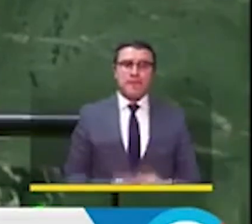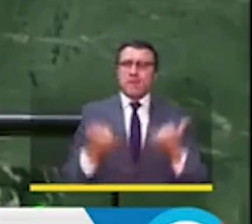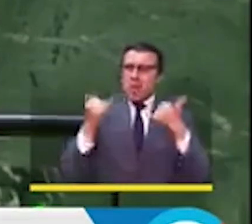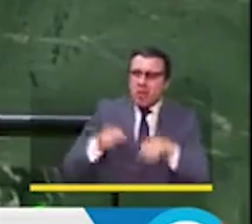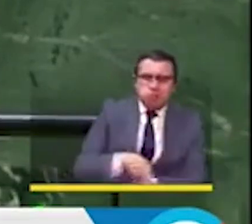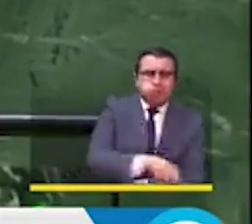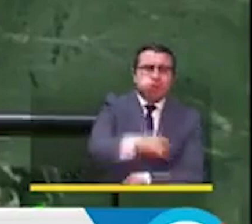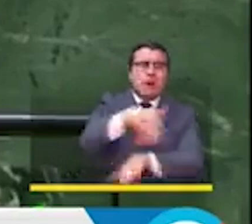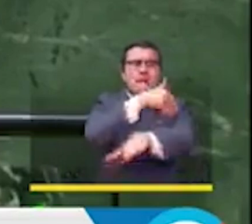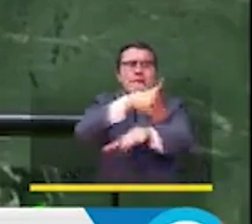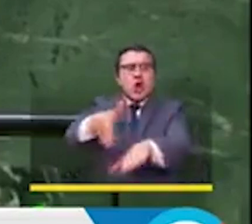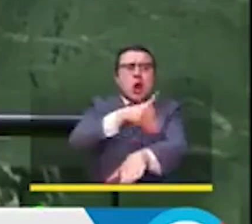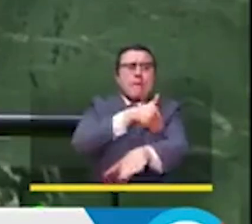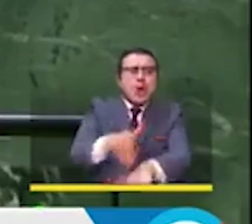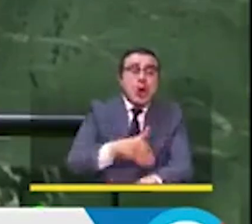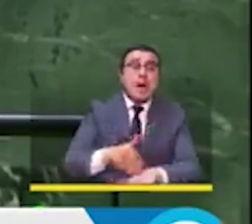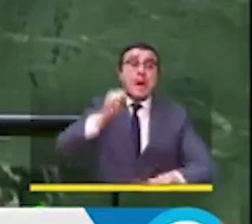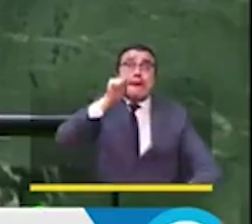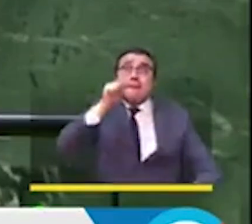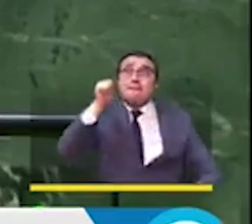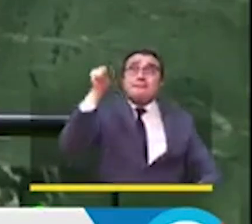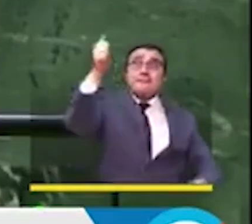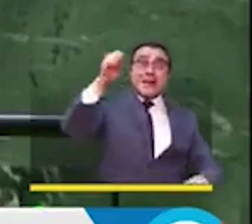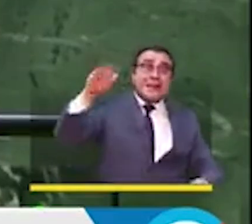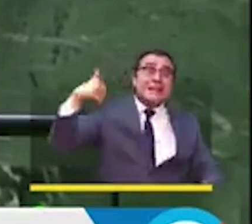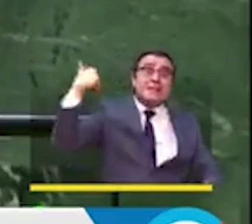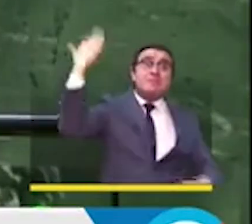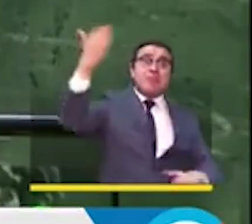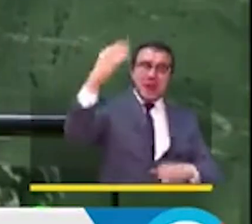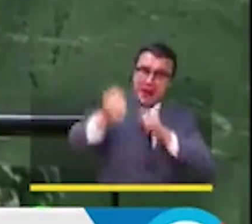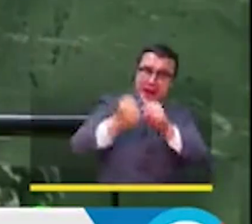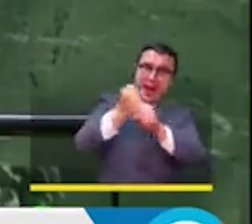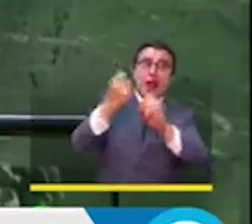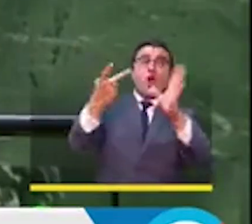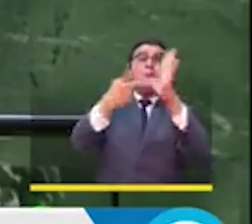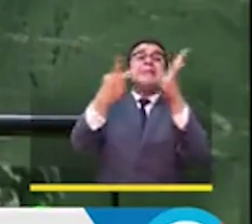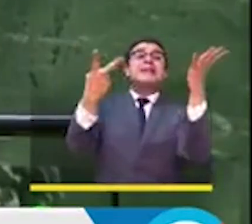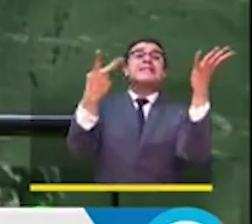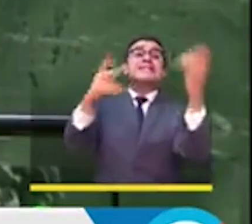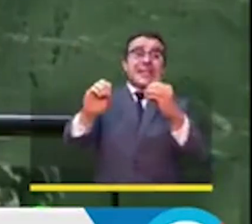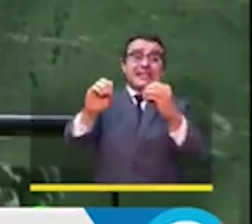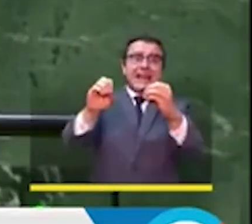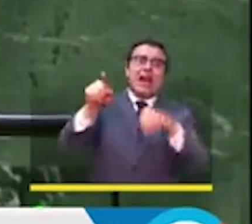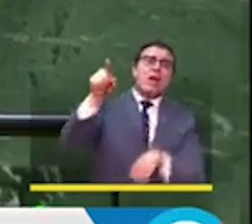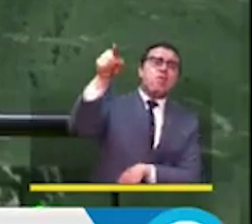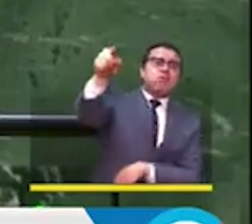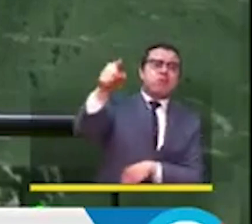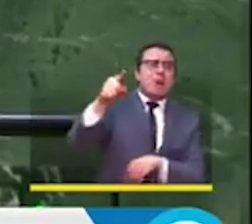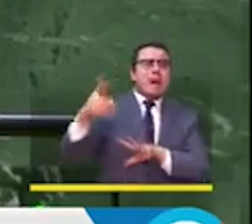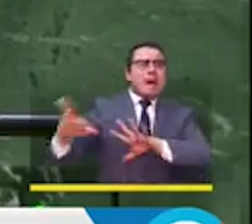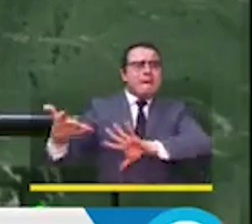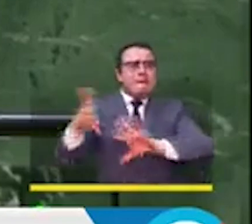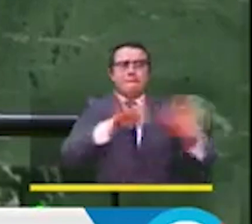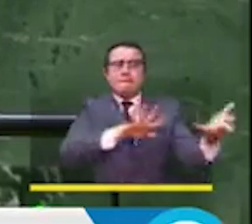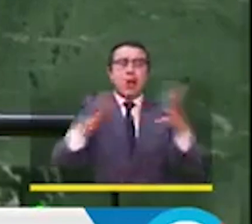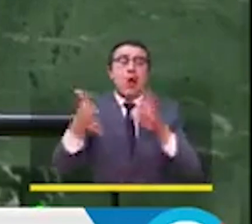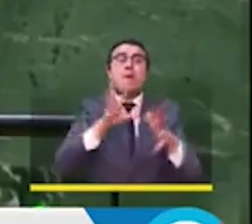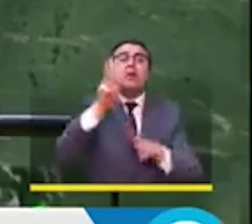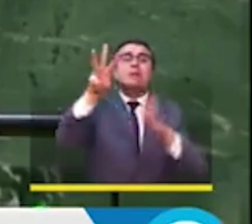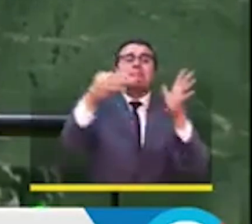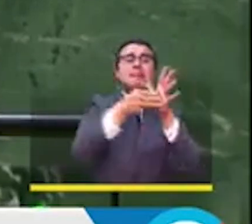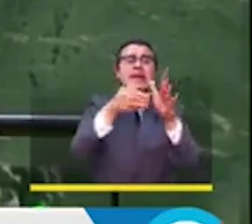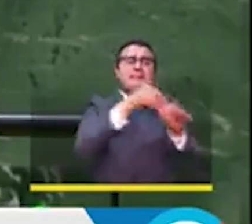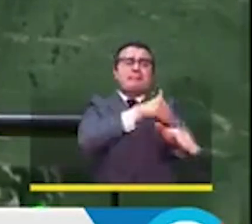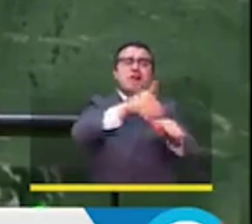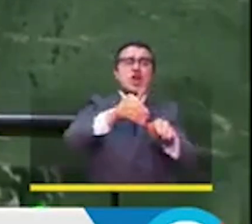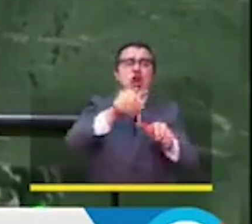millones. Mañana, según la ciencia, en el año 2070 habrán alcanzado